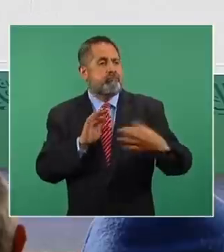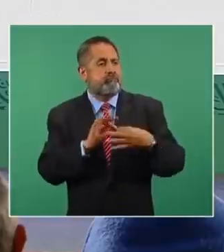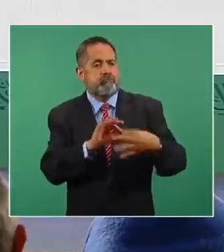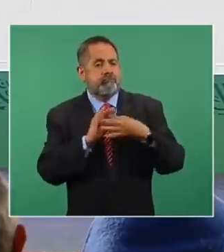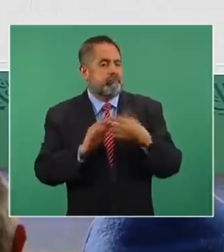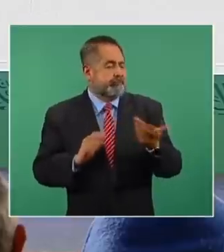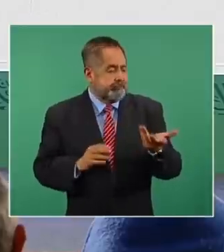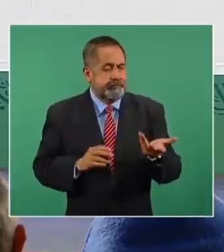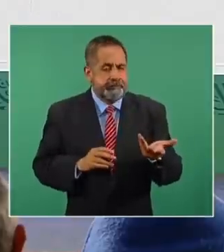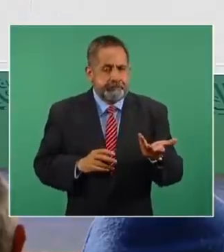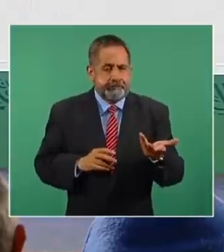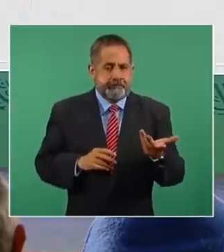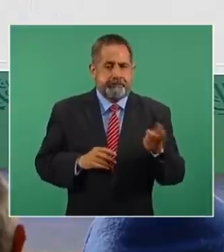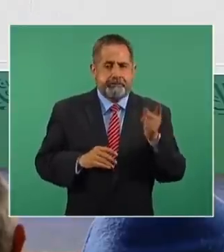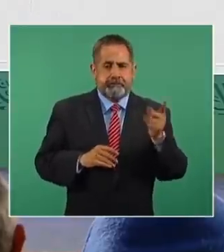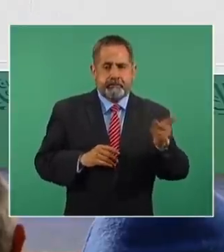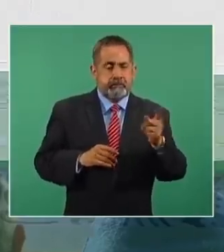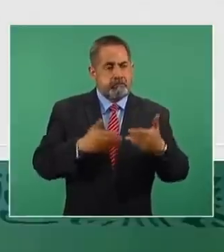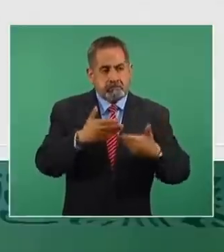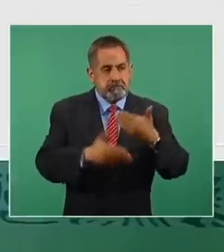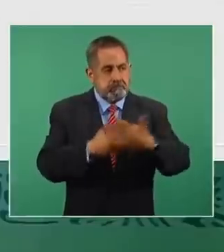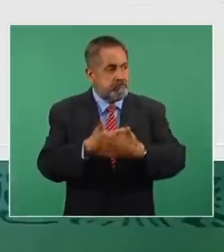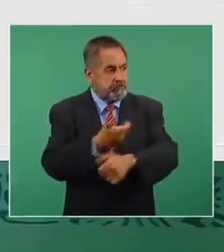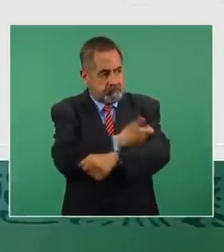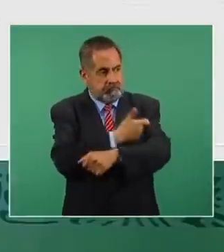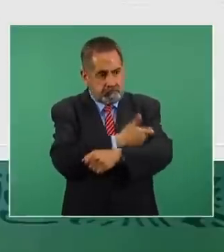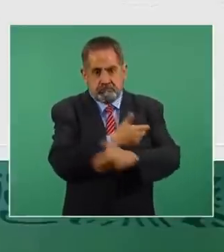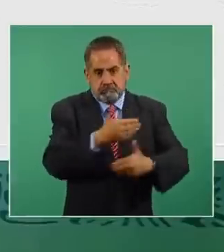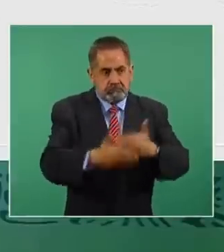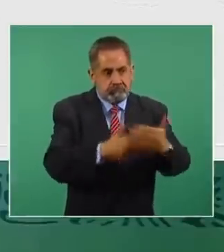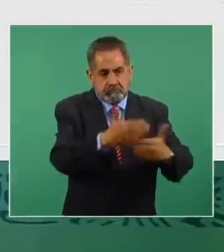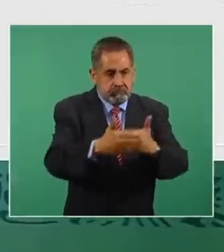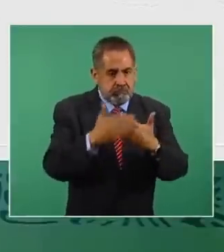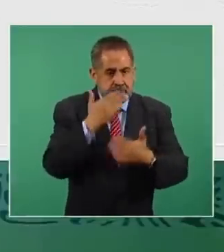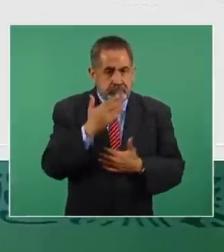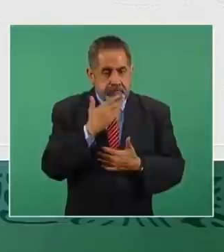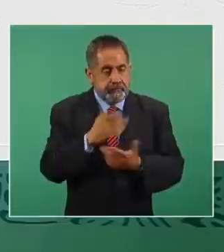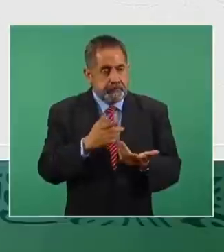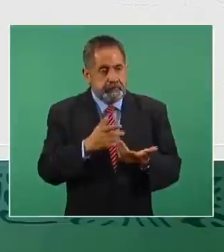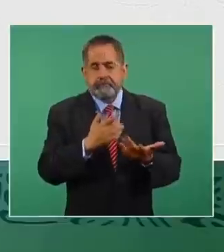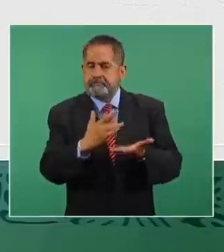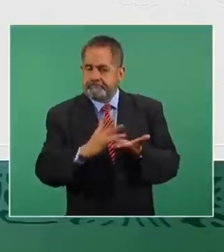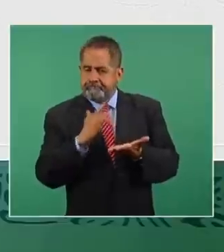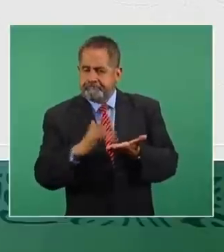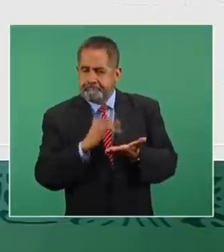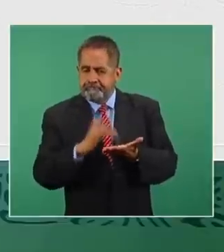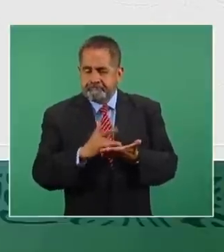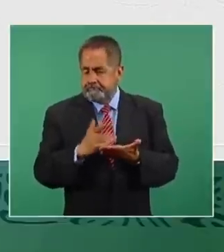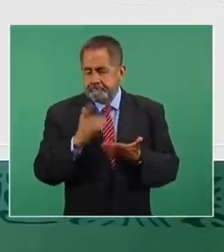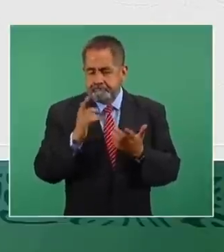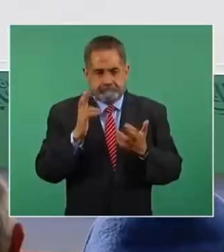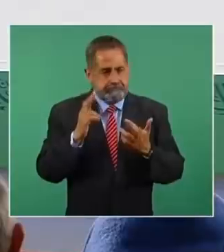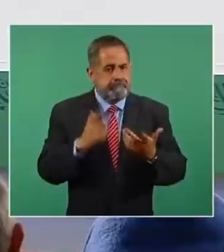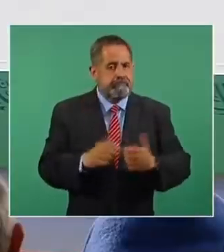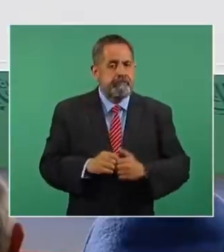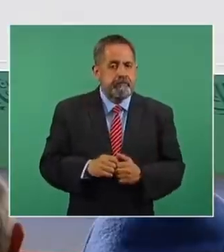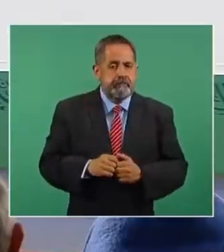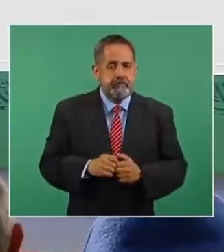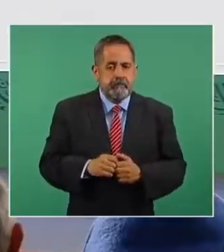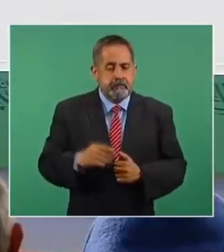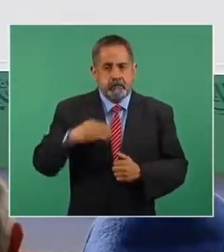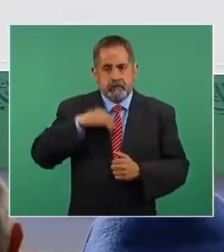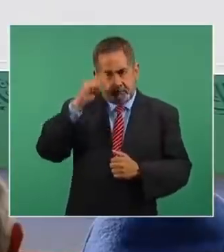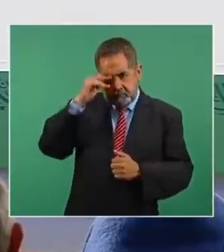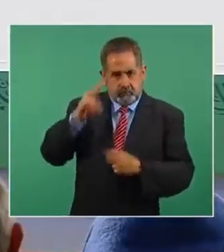ellos van en un buen ritmo en su vacunación, nos importa mucho que nos sigan apoyando. No tengo